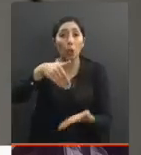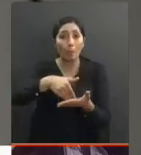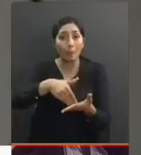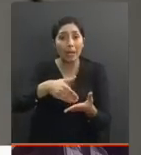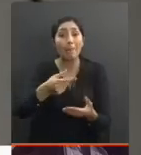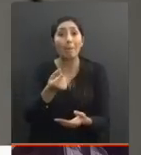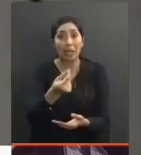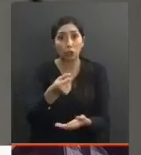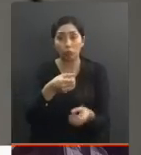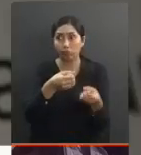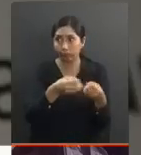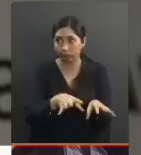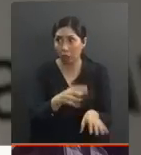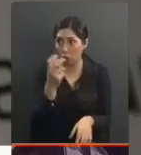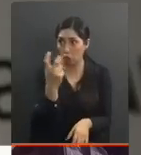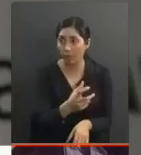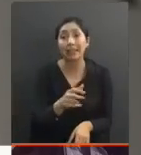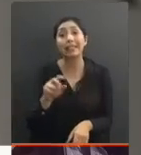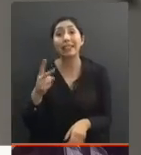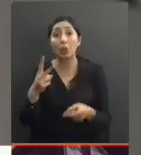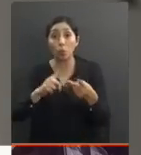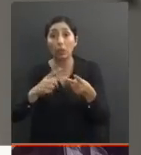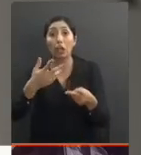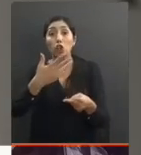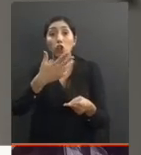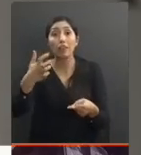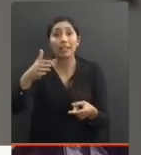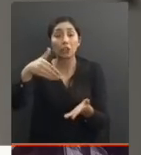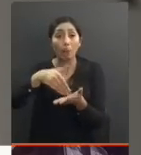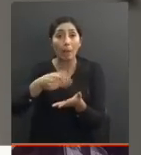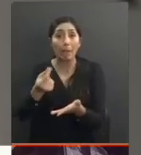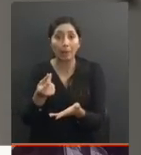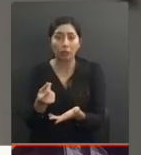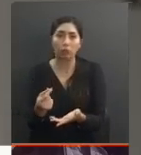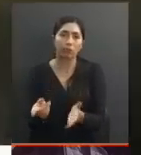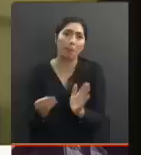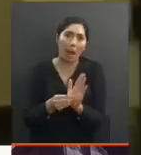segunda, en 900 mil pesos, y así, suman y siguen.